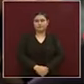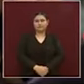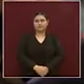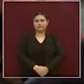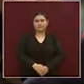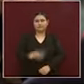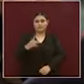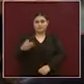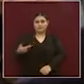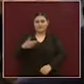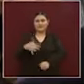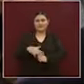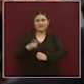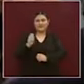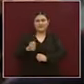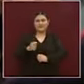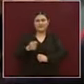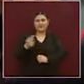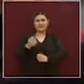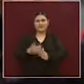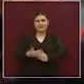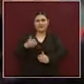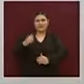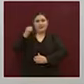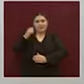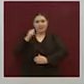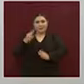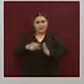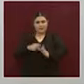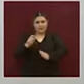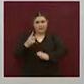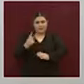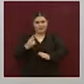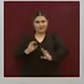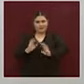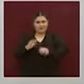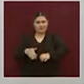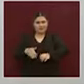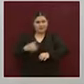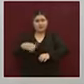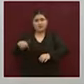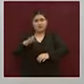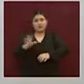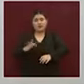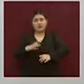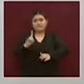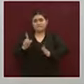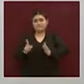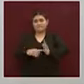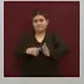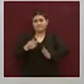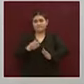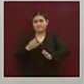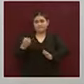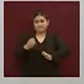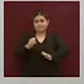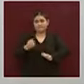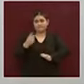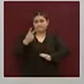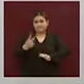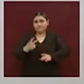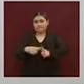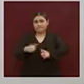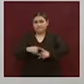El requisito era inscribirse antes de abril de 2022. Se han otorgado